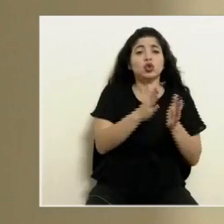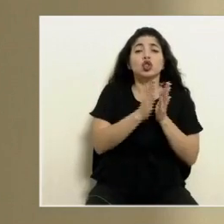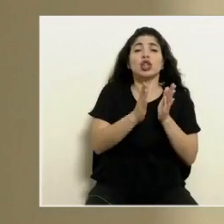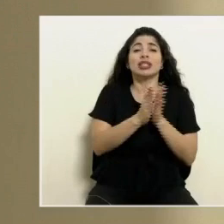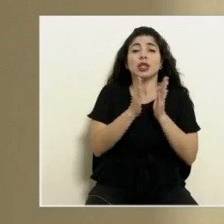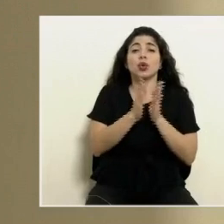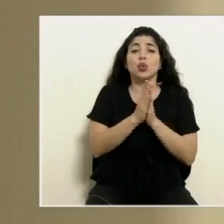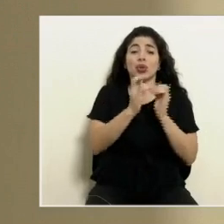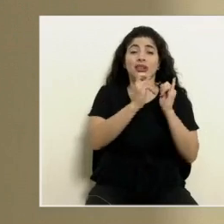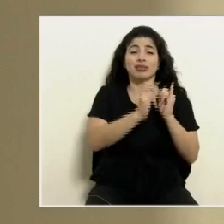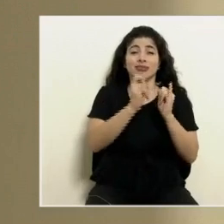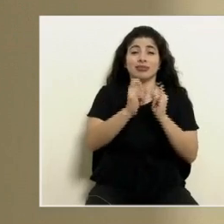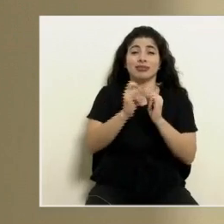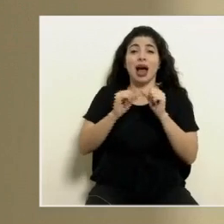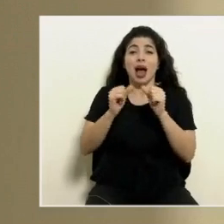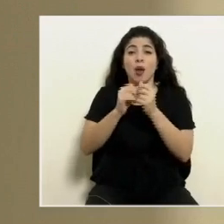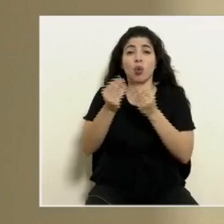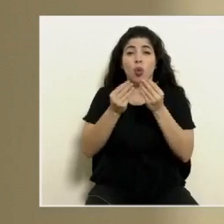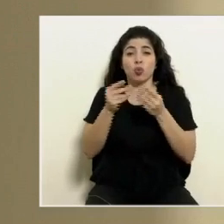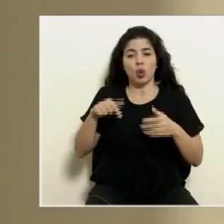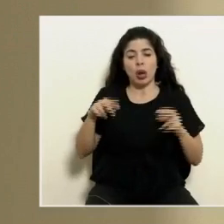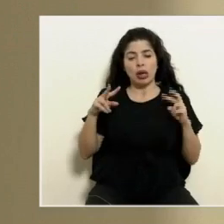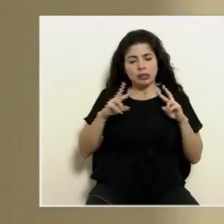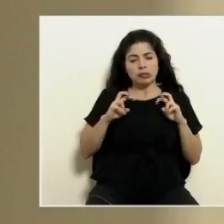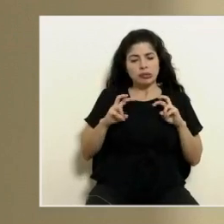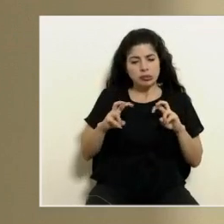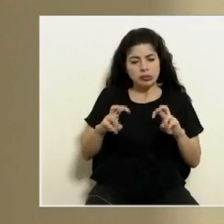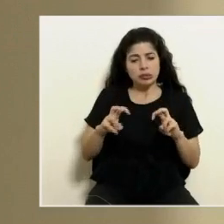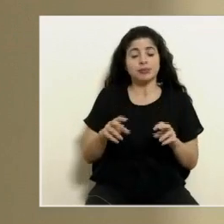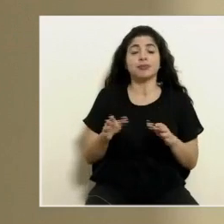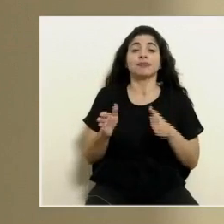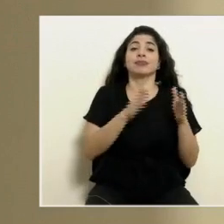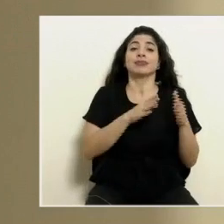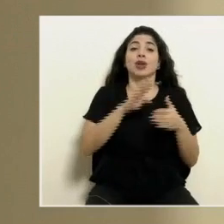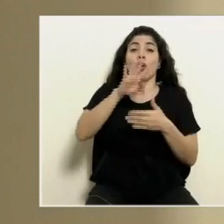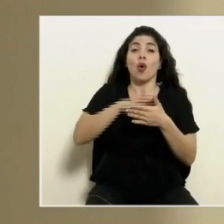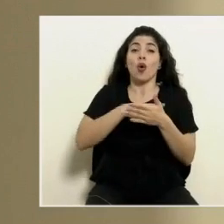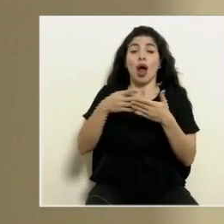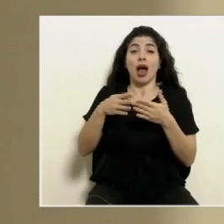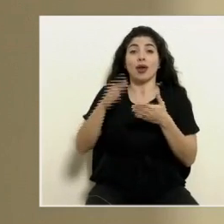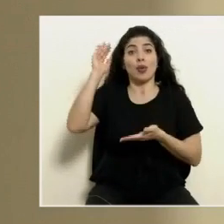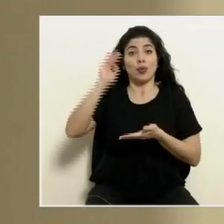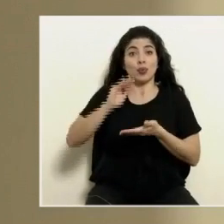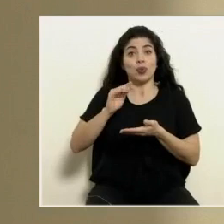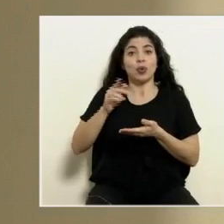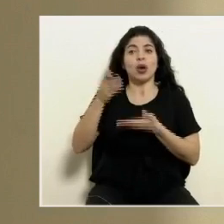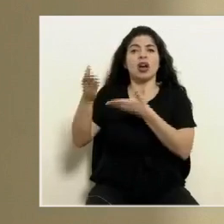solicitudes que se han hecho por parte del sector productivo. En cuanto a la reducción de jornadas, es un tema que está en la Asamblea Legislativa,